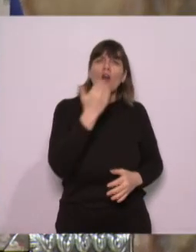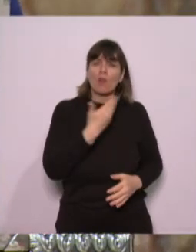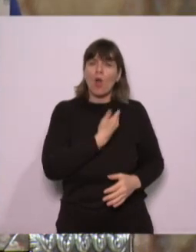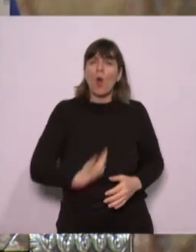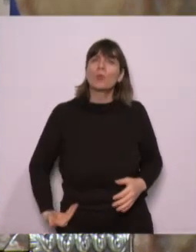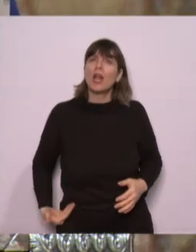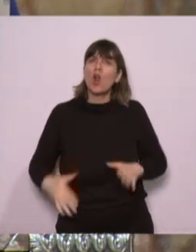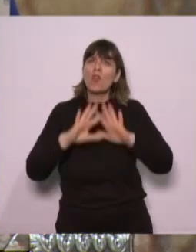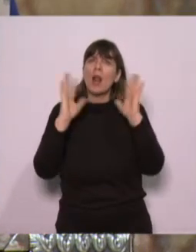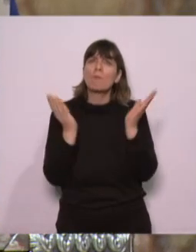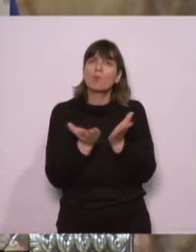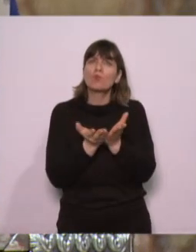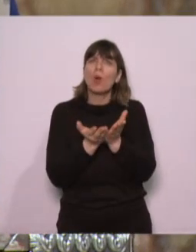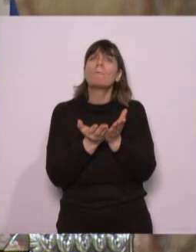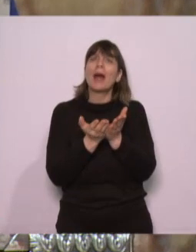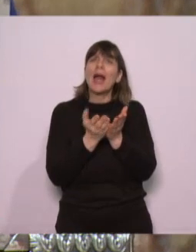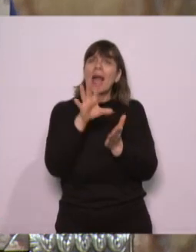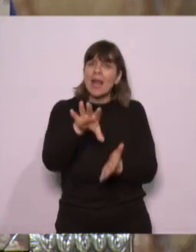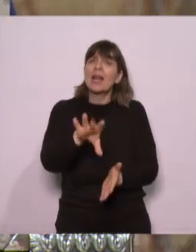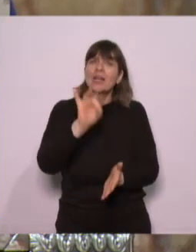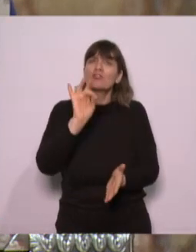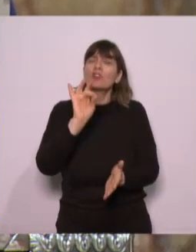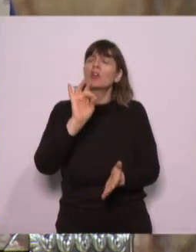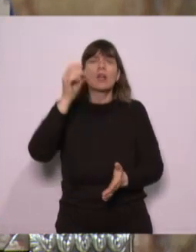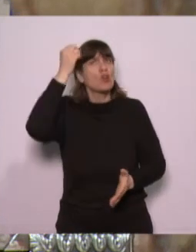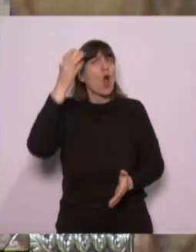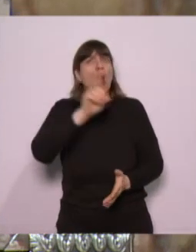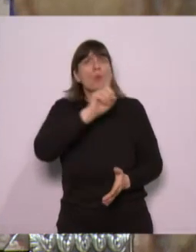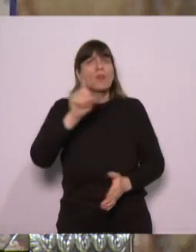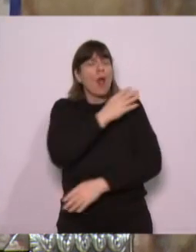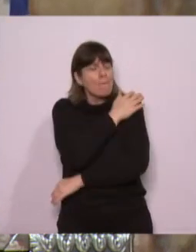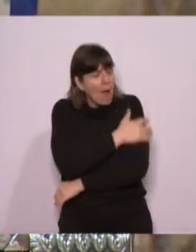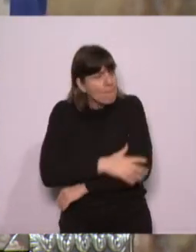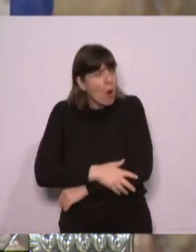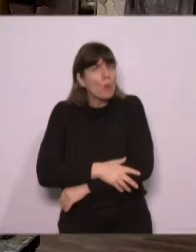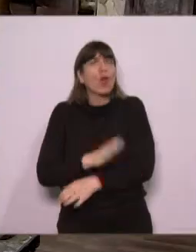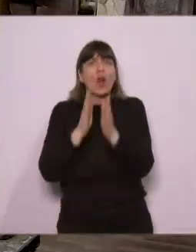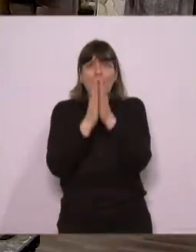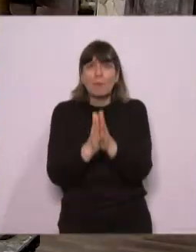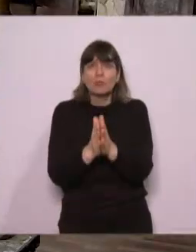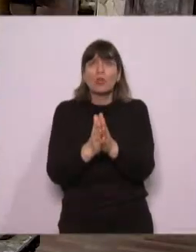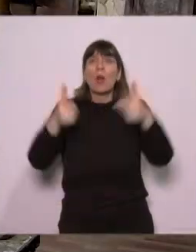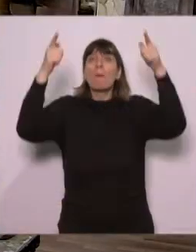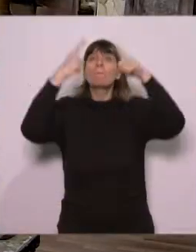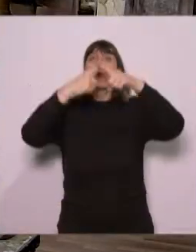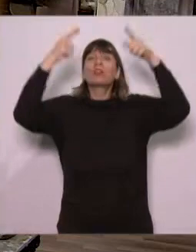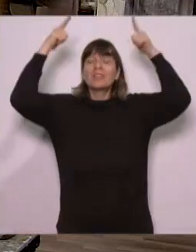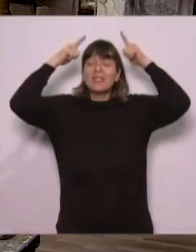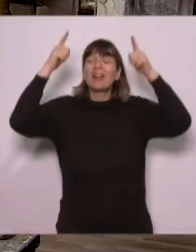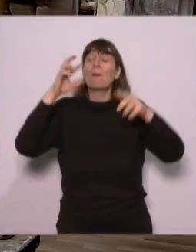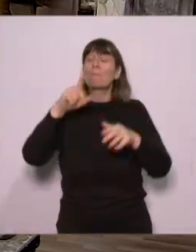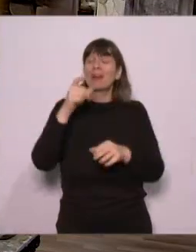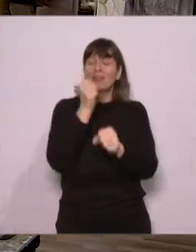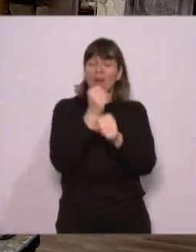del mundo, para que en sus decisiones nunca olviden a los más pobres. Oremos. Por San